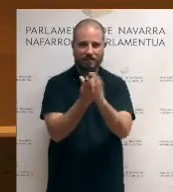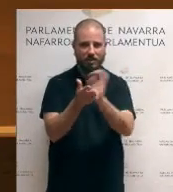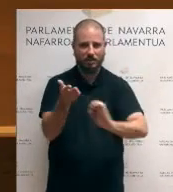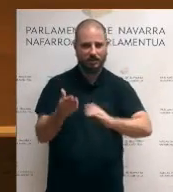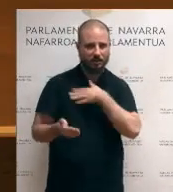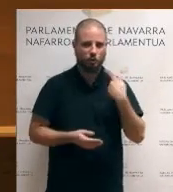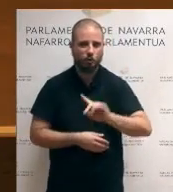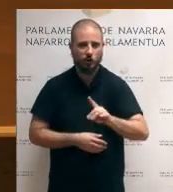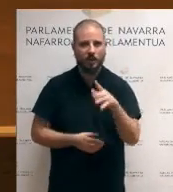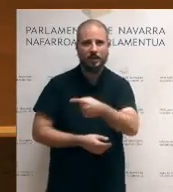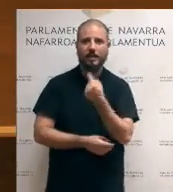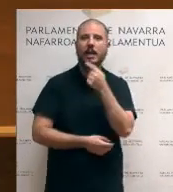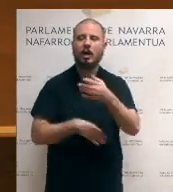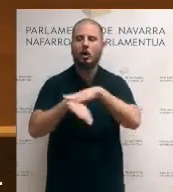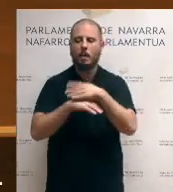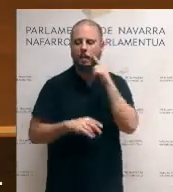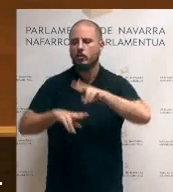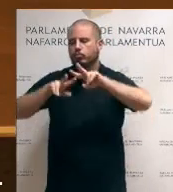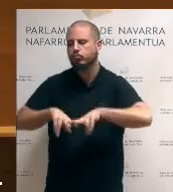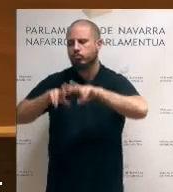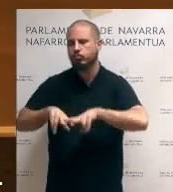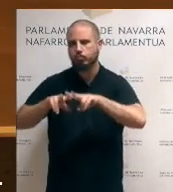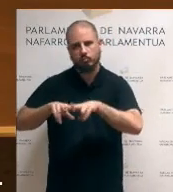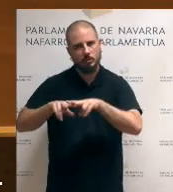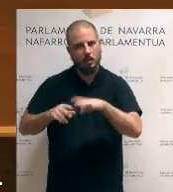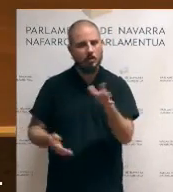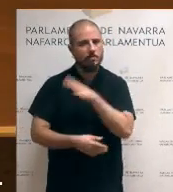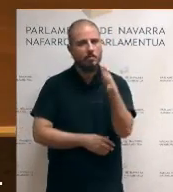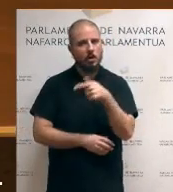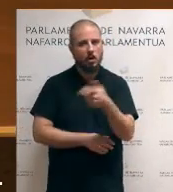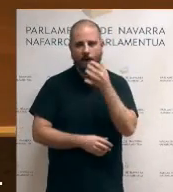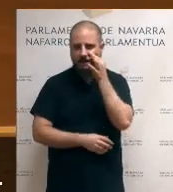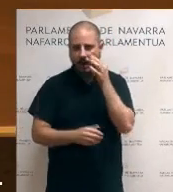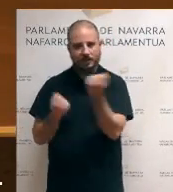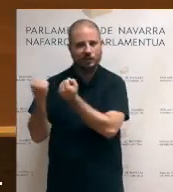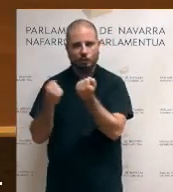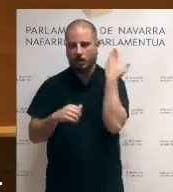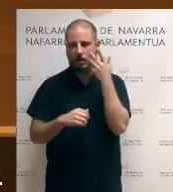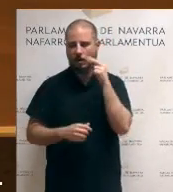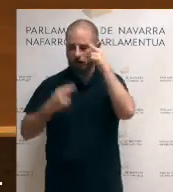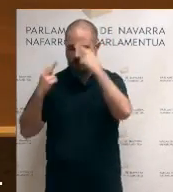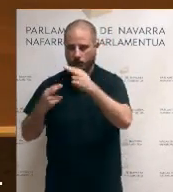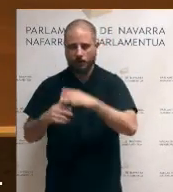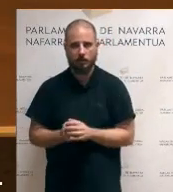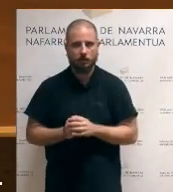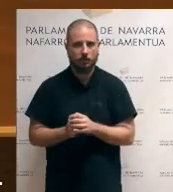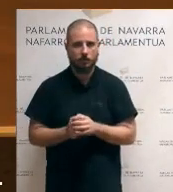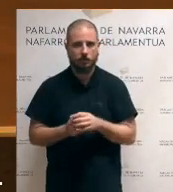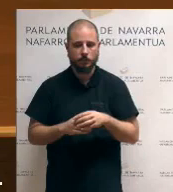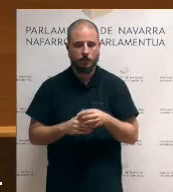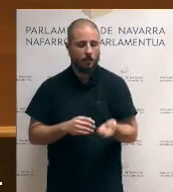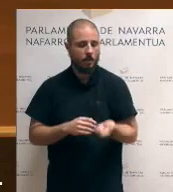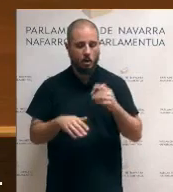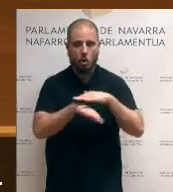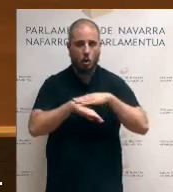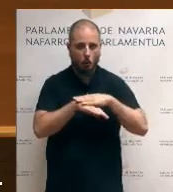al Gobierno su revisión para que respete la realidad institucional de Navarra. Pero claro, fue llegar al Gobierno, cambiar de opinión, de los libros de